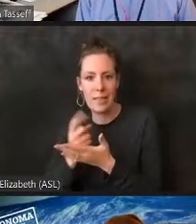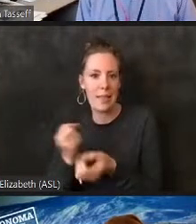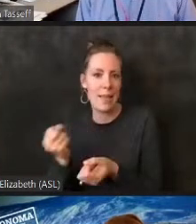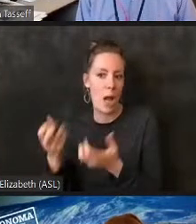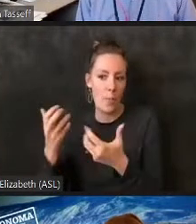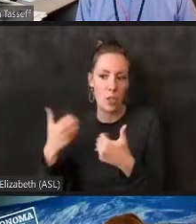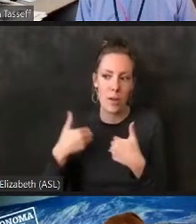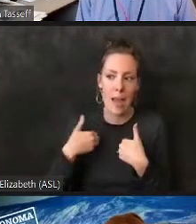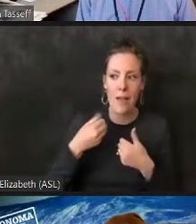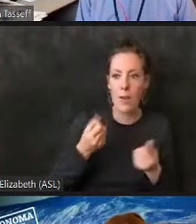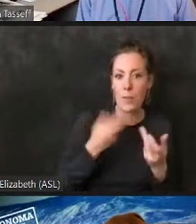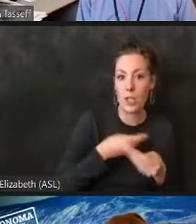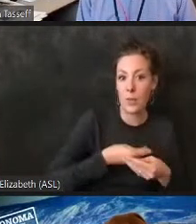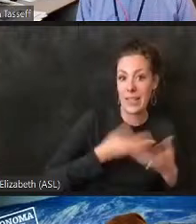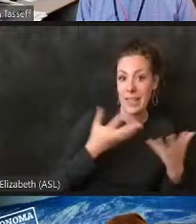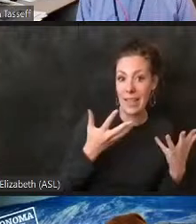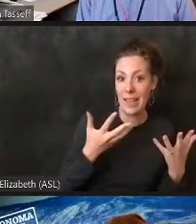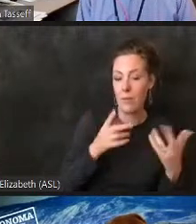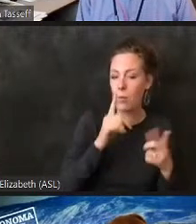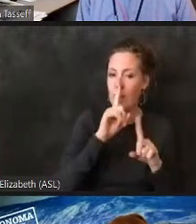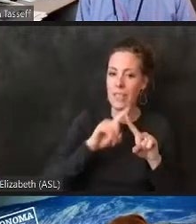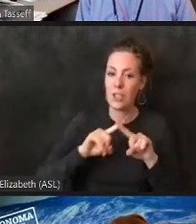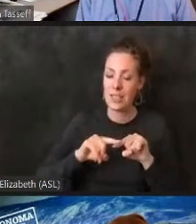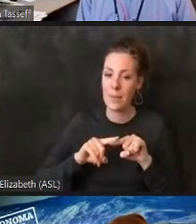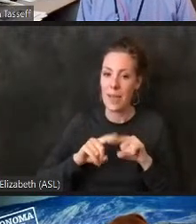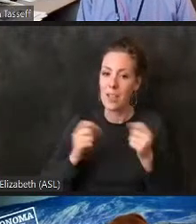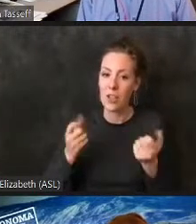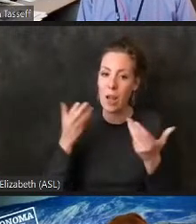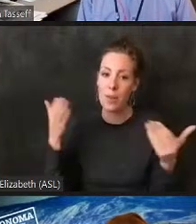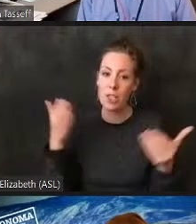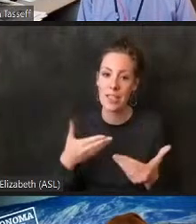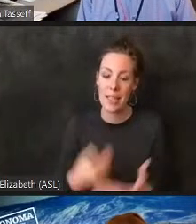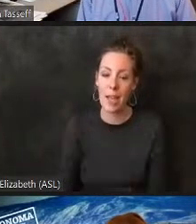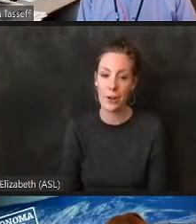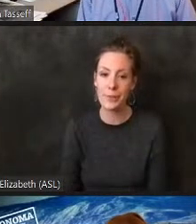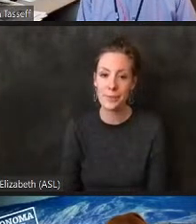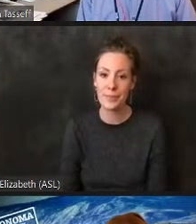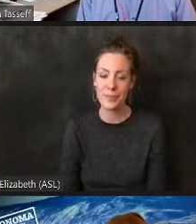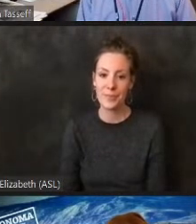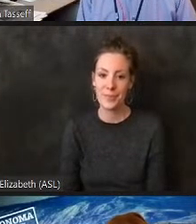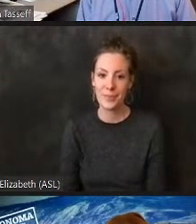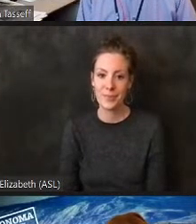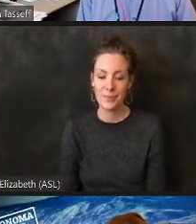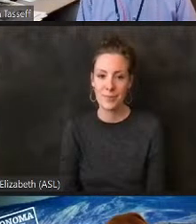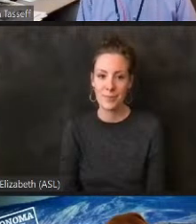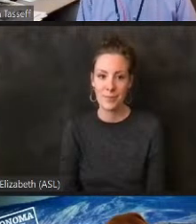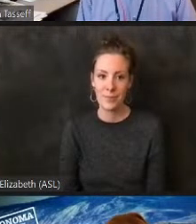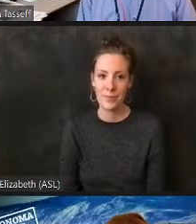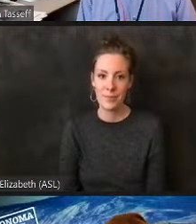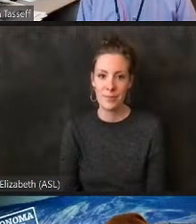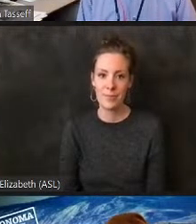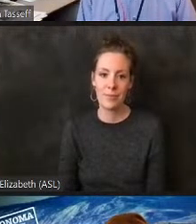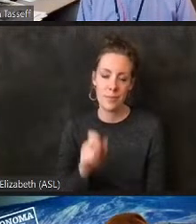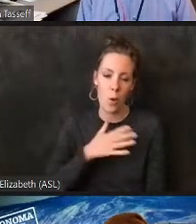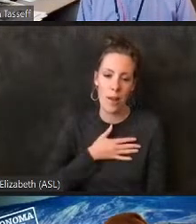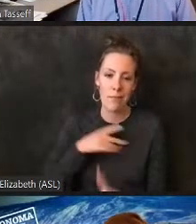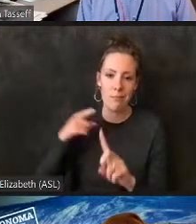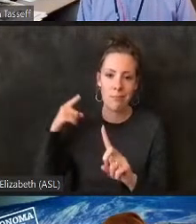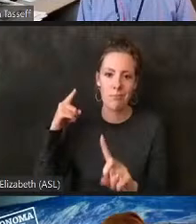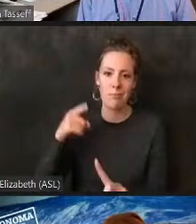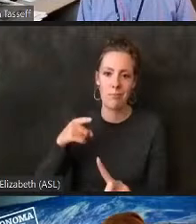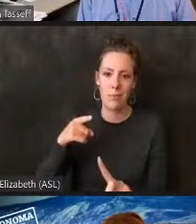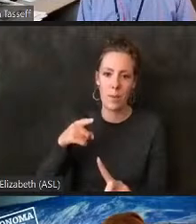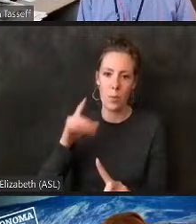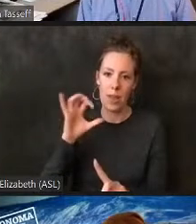And then it really depends on how much we can administer and how much there are to receive. So my point being that that too